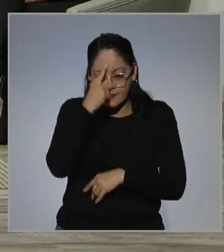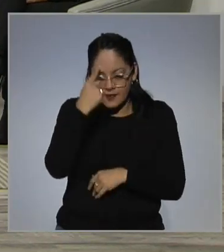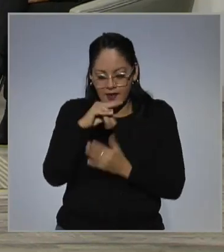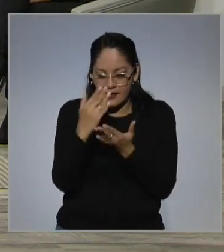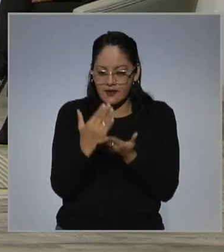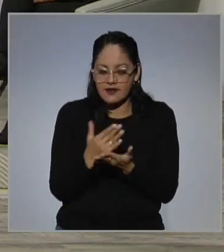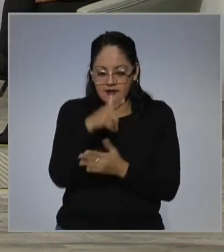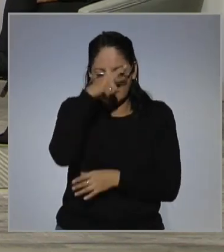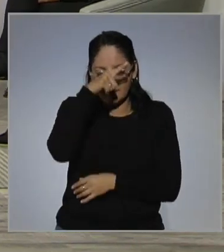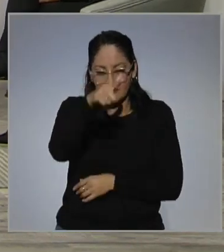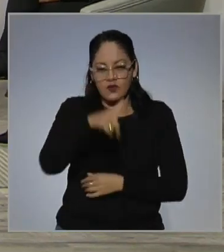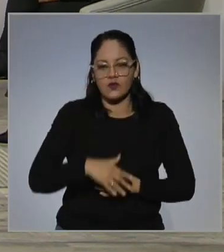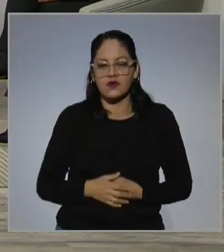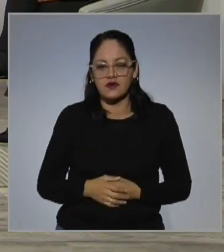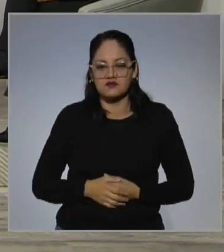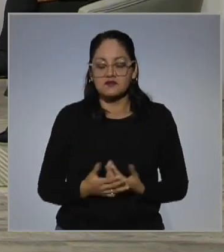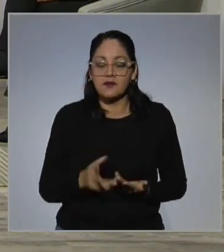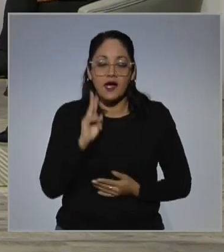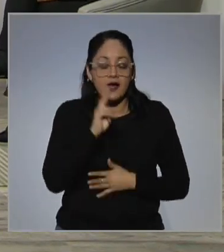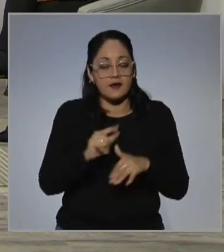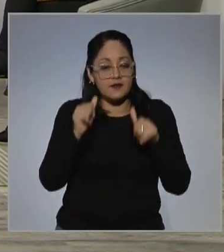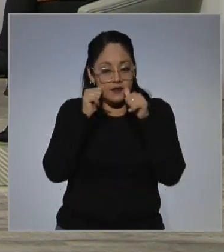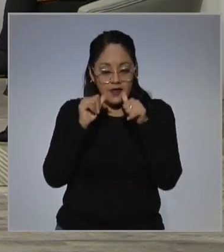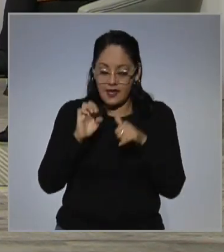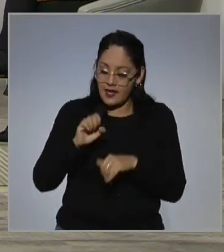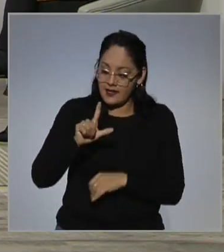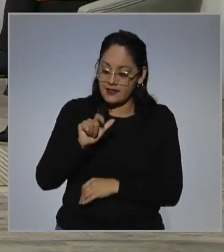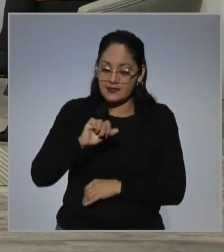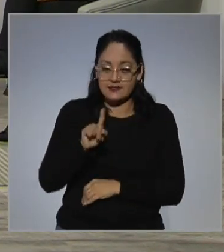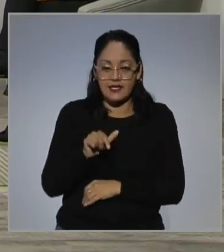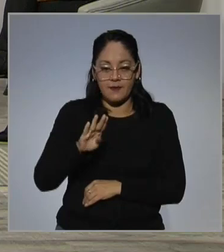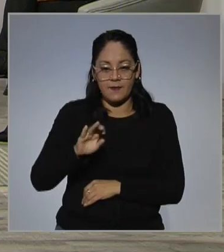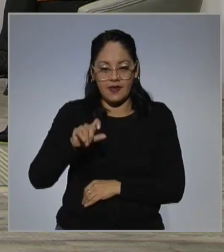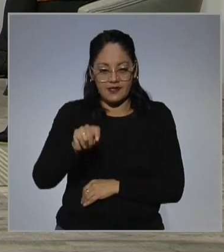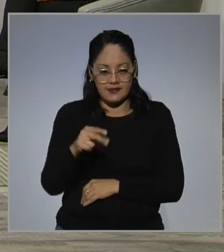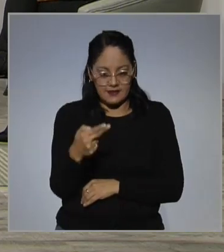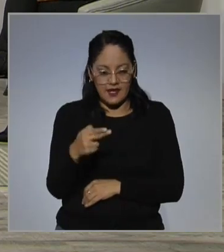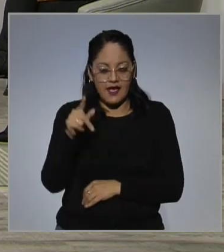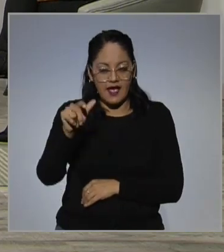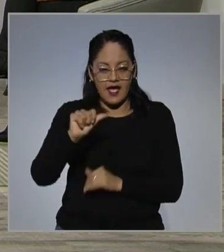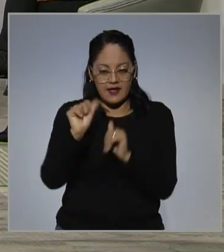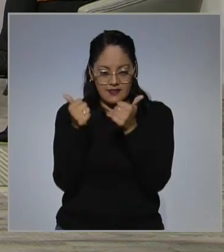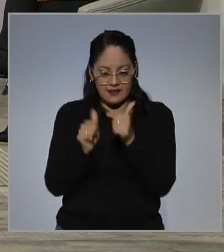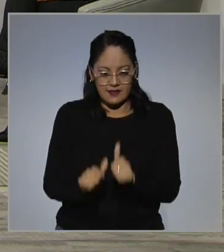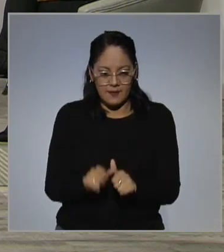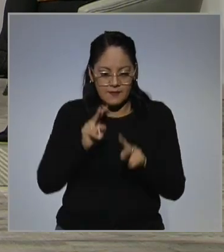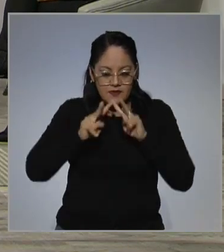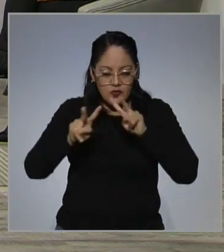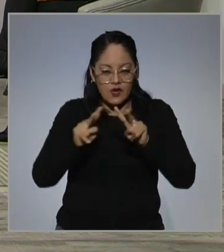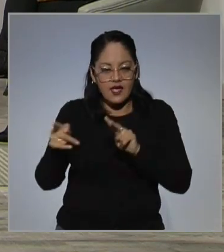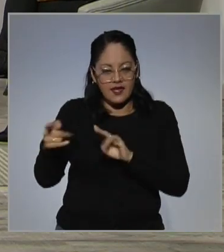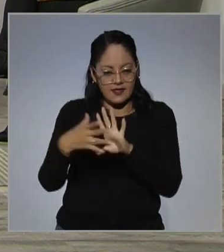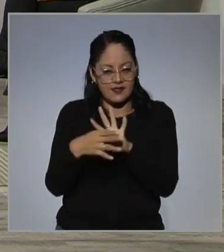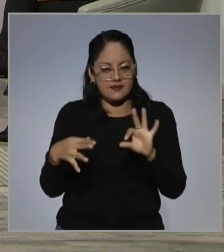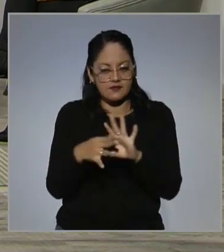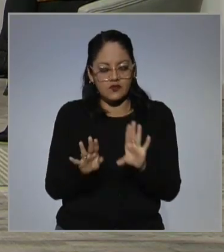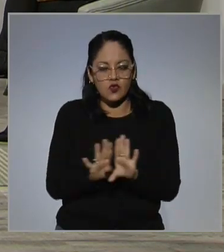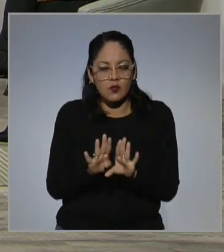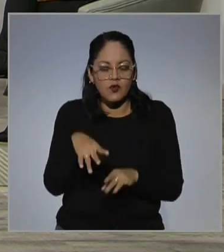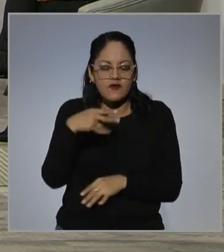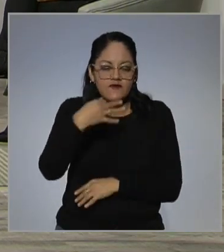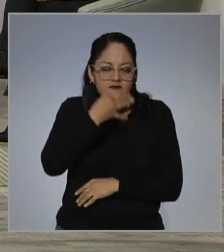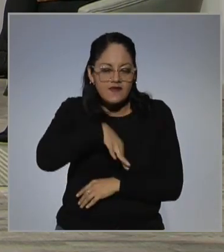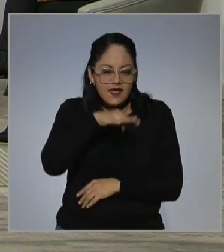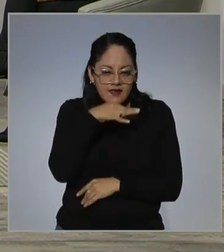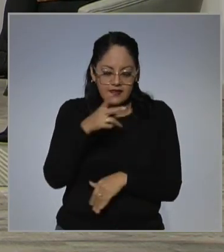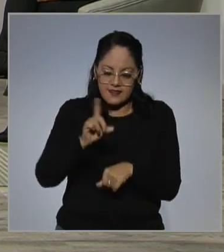llegada espiritual. Vamos a escuchar a Elizabeth Acevedo, artista visual. Ella también nos va a compartir cómo se festeja el Día